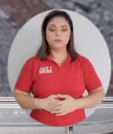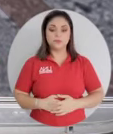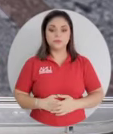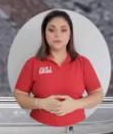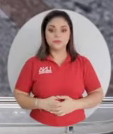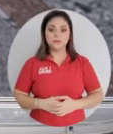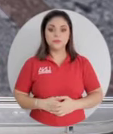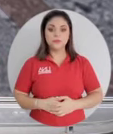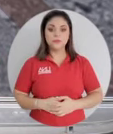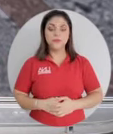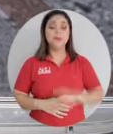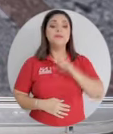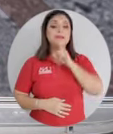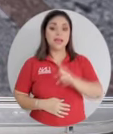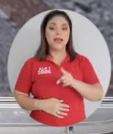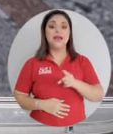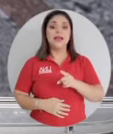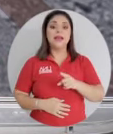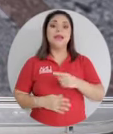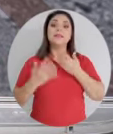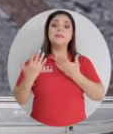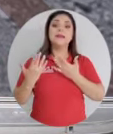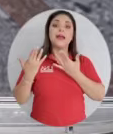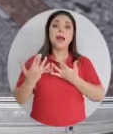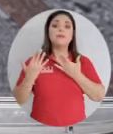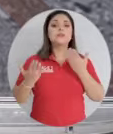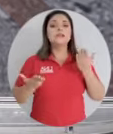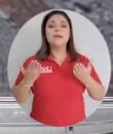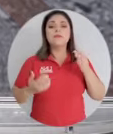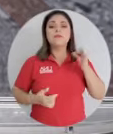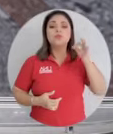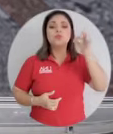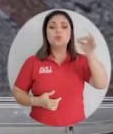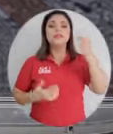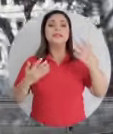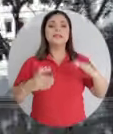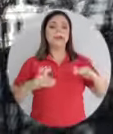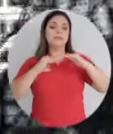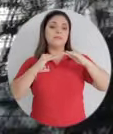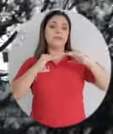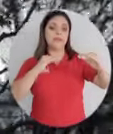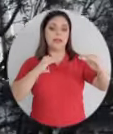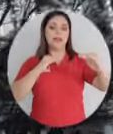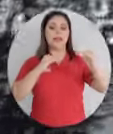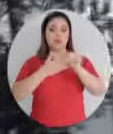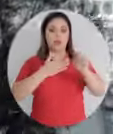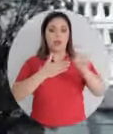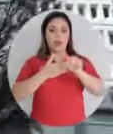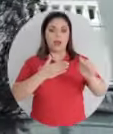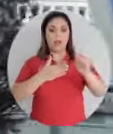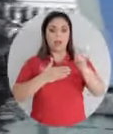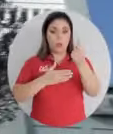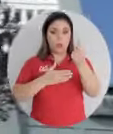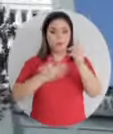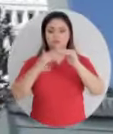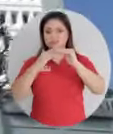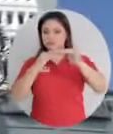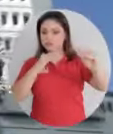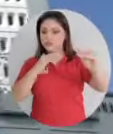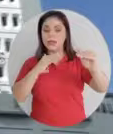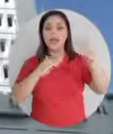Definitivamente se espera que haya una relativa estabilidad en el tipo de cambio, ¿verdad? Ya no, la presión del fondo de